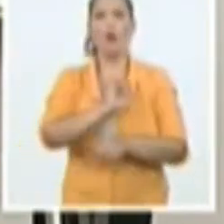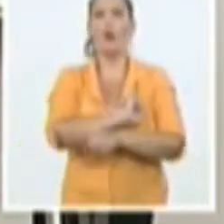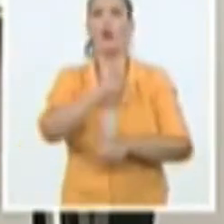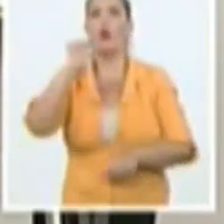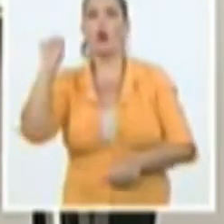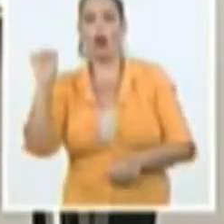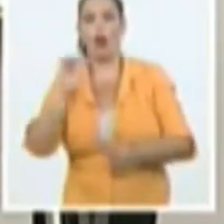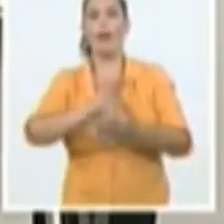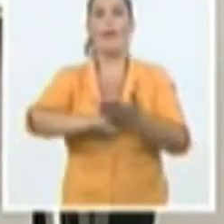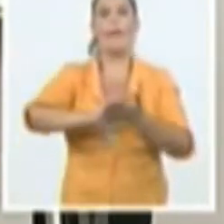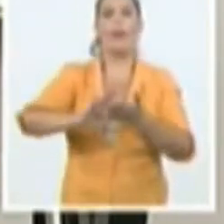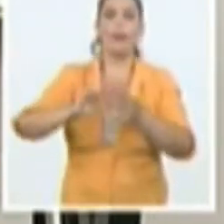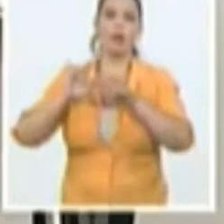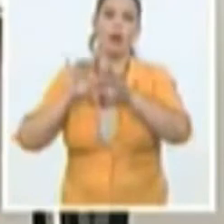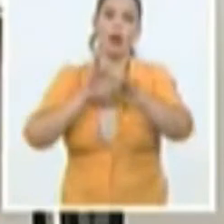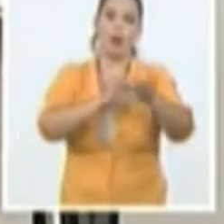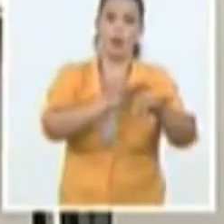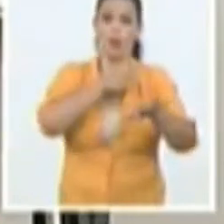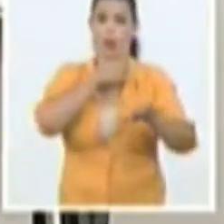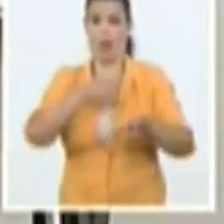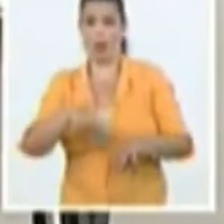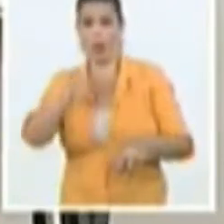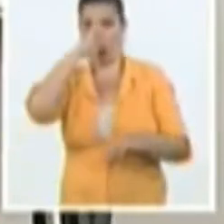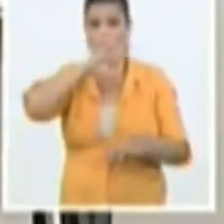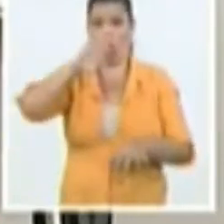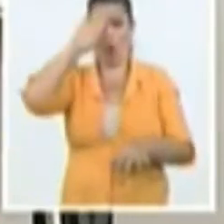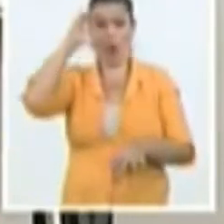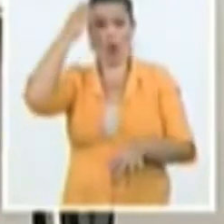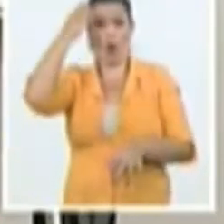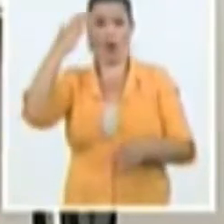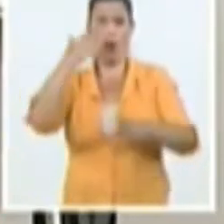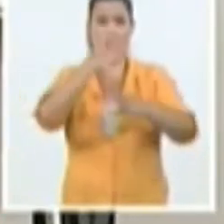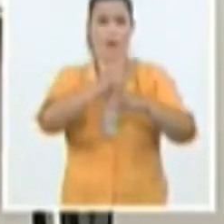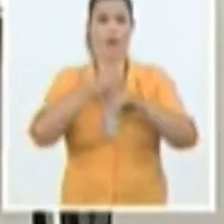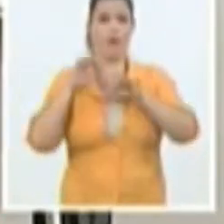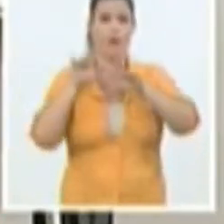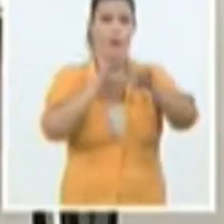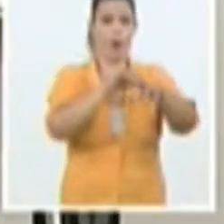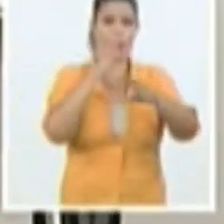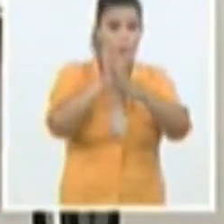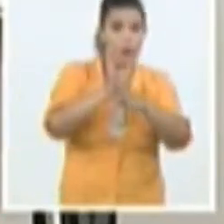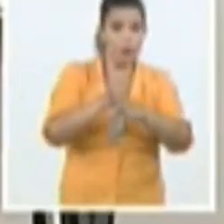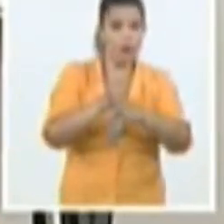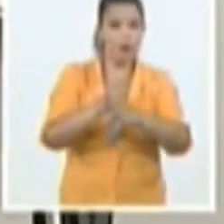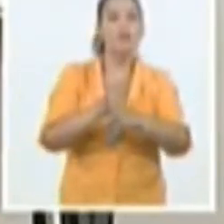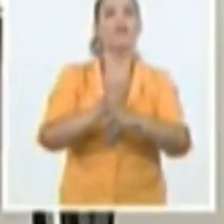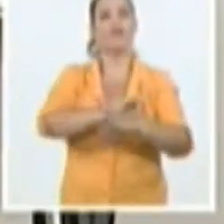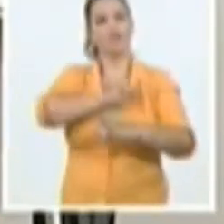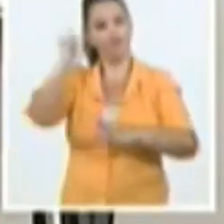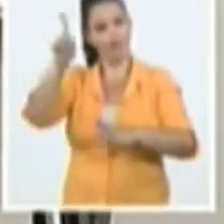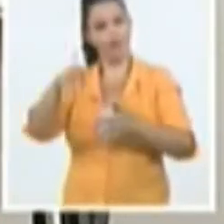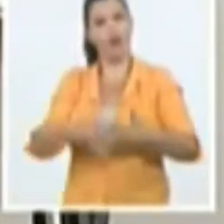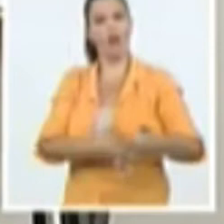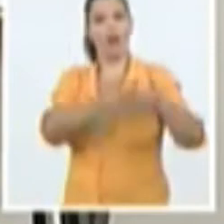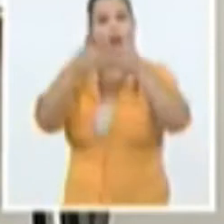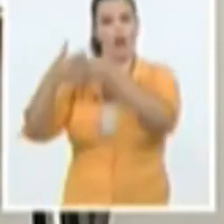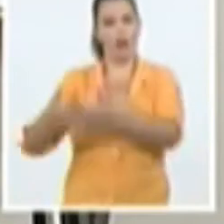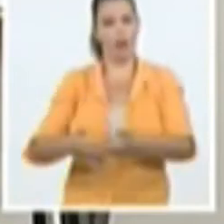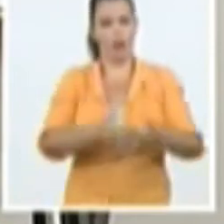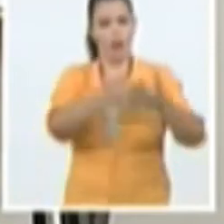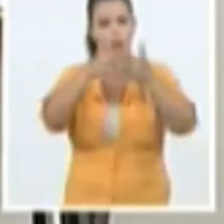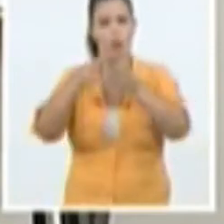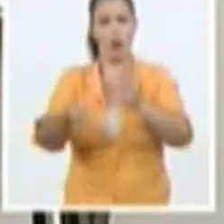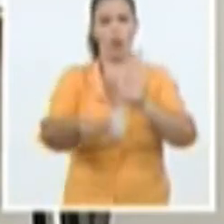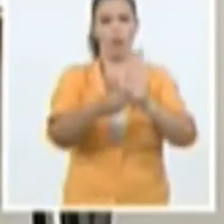país. Así lo indicó en una entrevista Juan González, director para